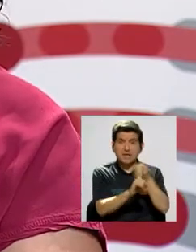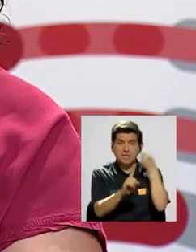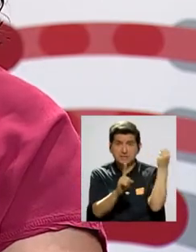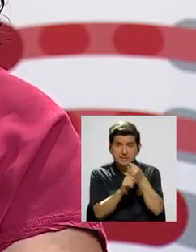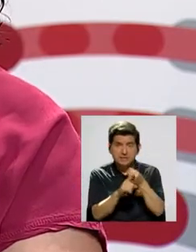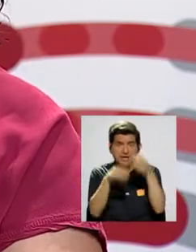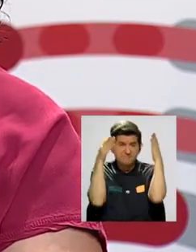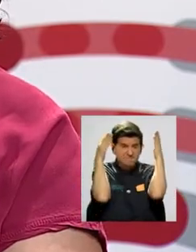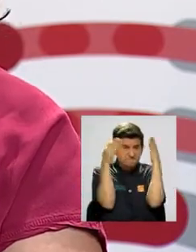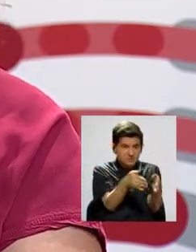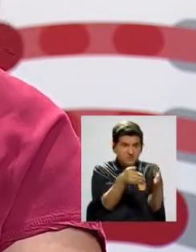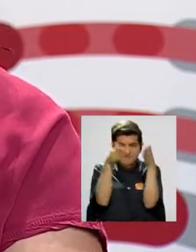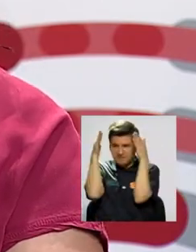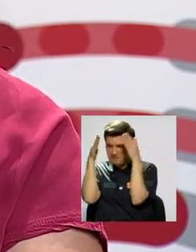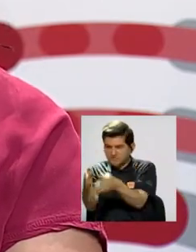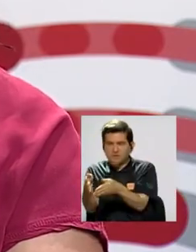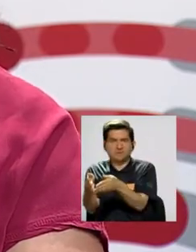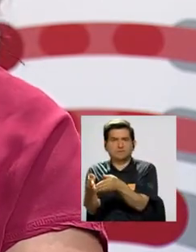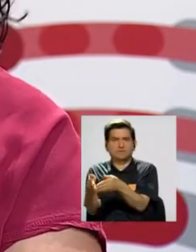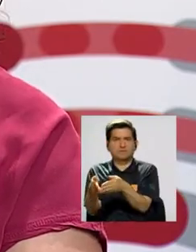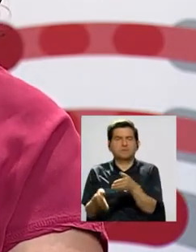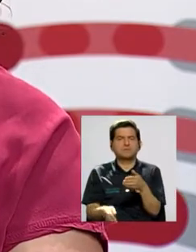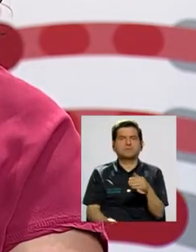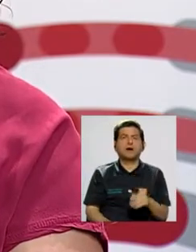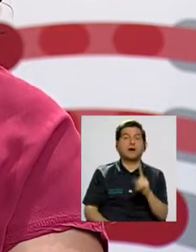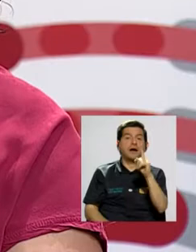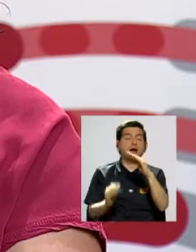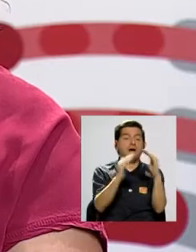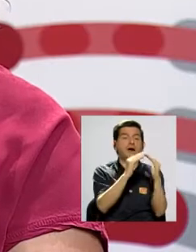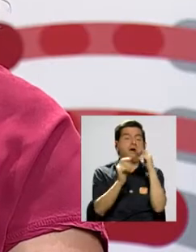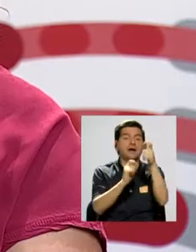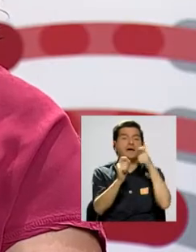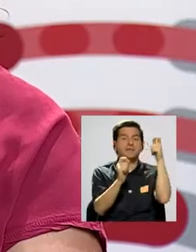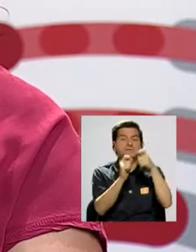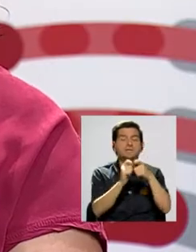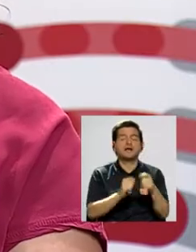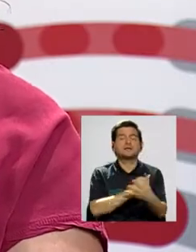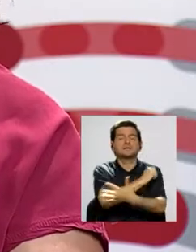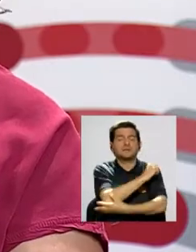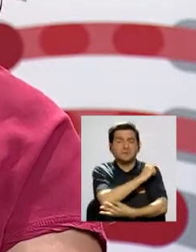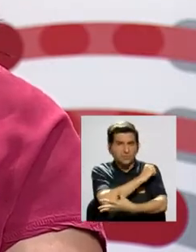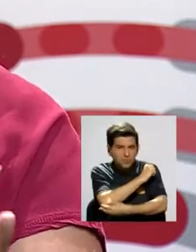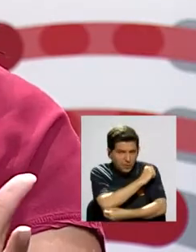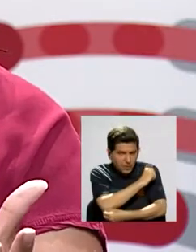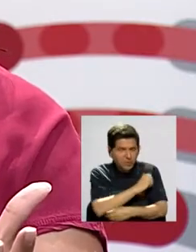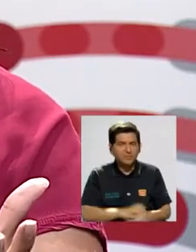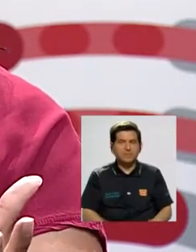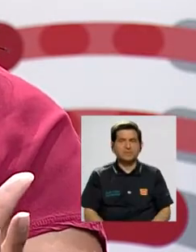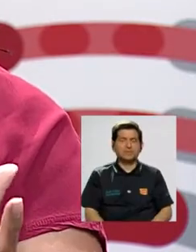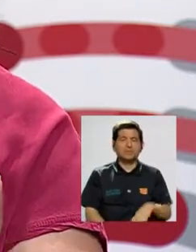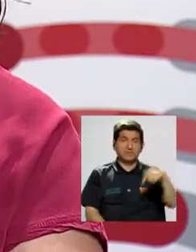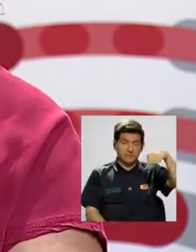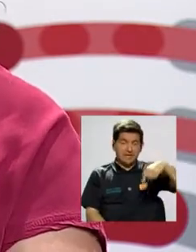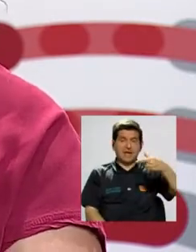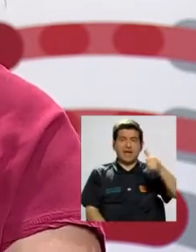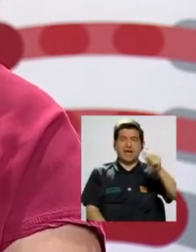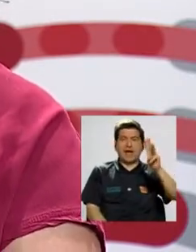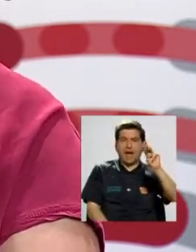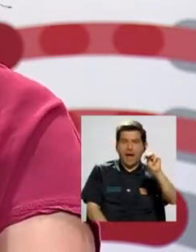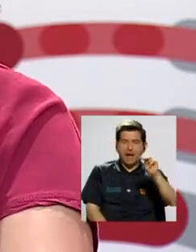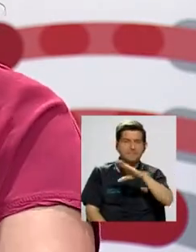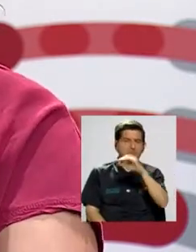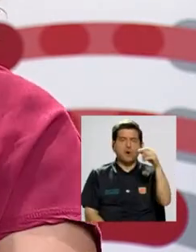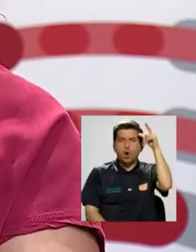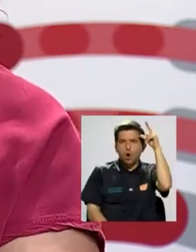muy focalizado, ¿verdad? Muy focalizado en ciertas poblaciones en situación de pobreza, en el gran área metropolitana,